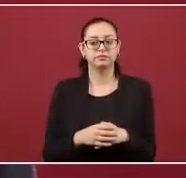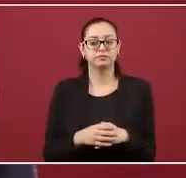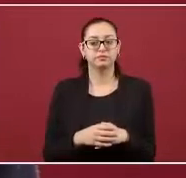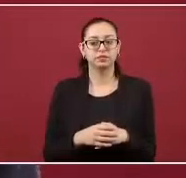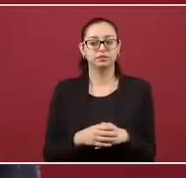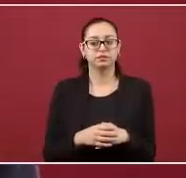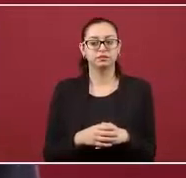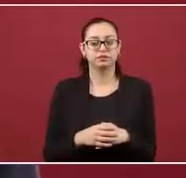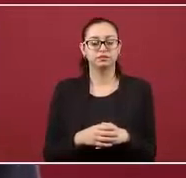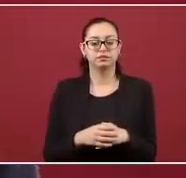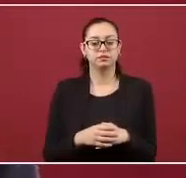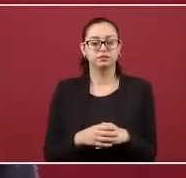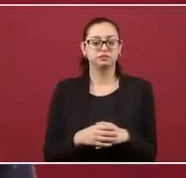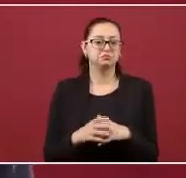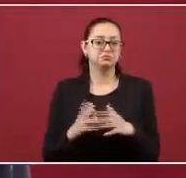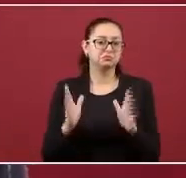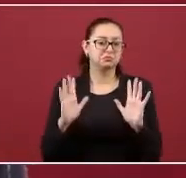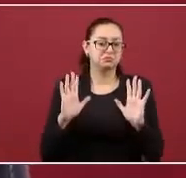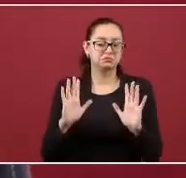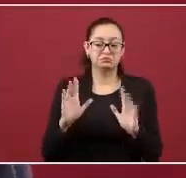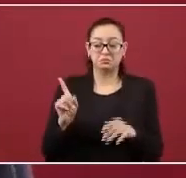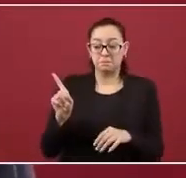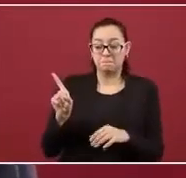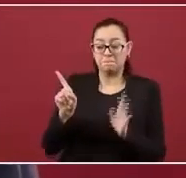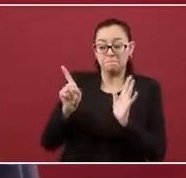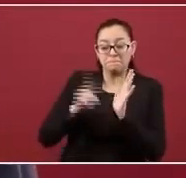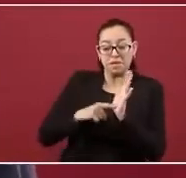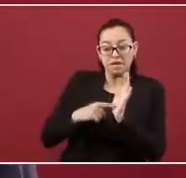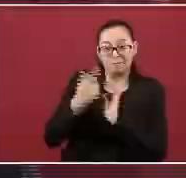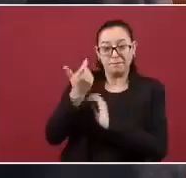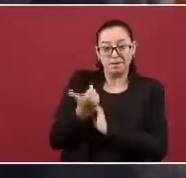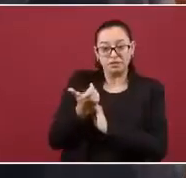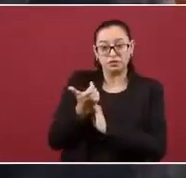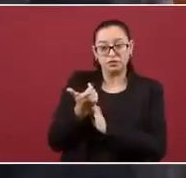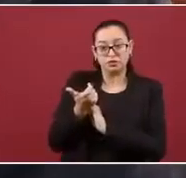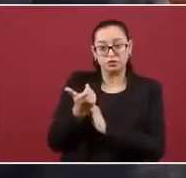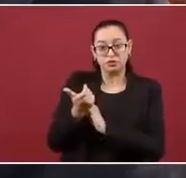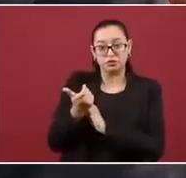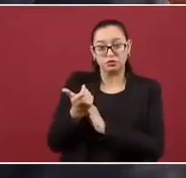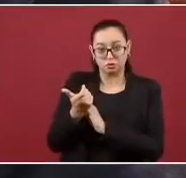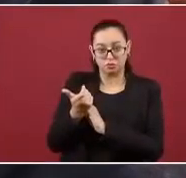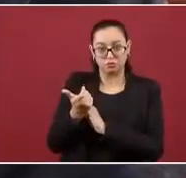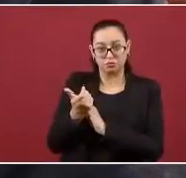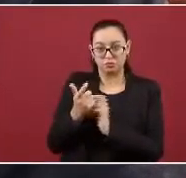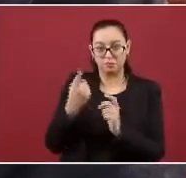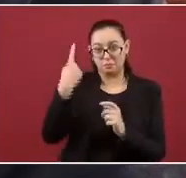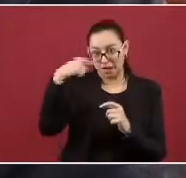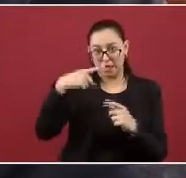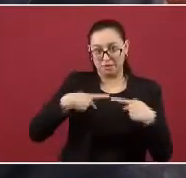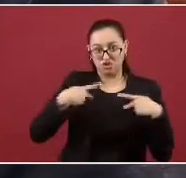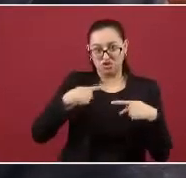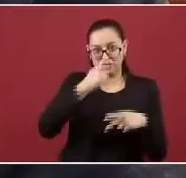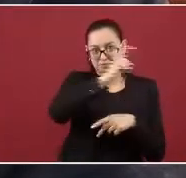debían recibir 1,000 pesos y les daban 250.